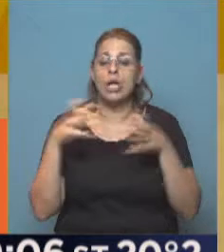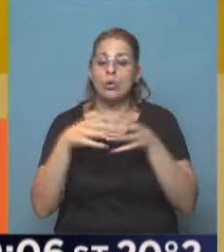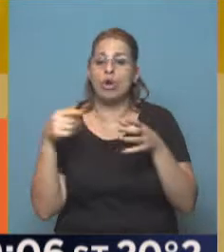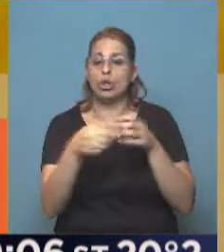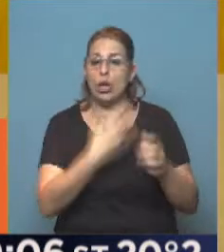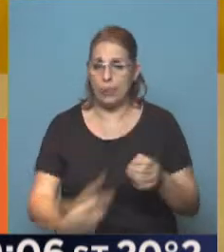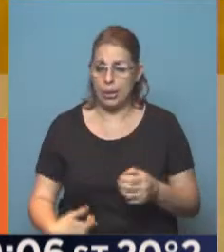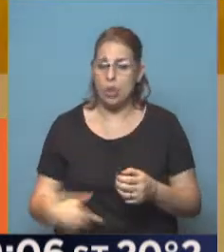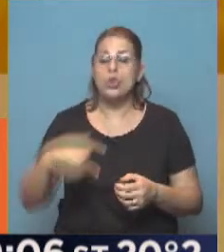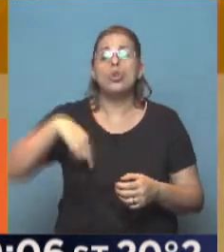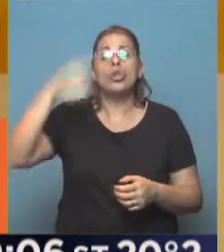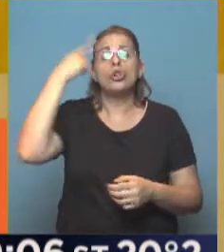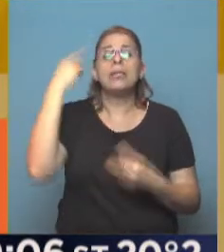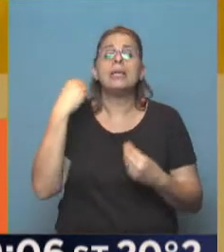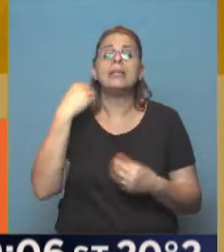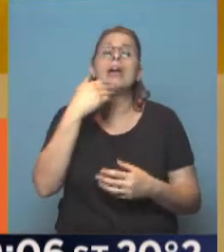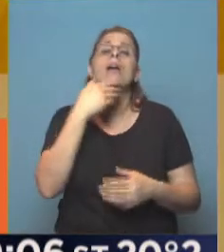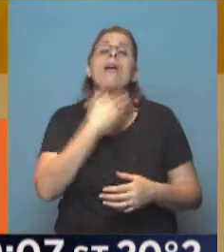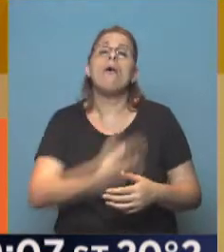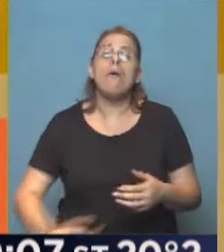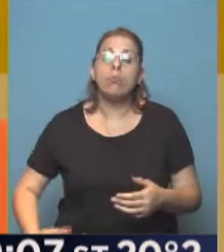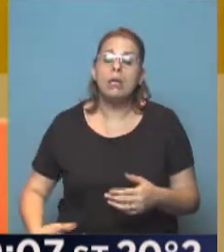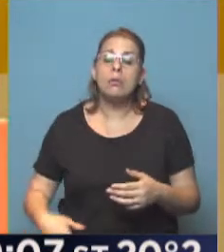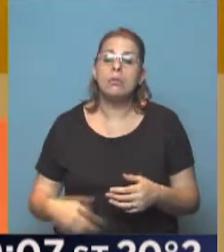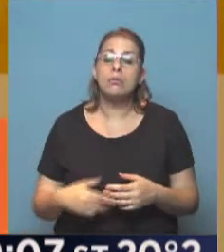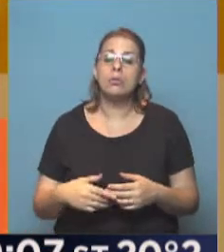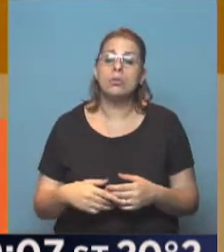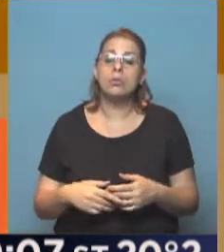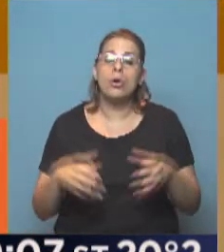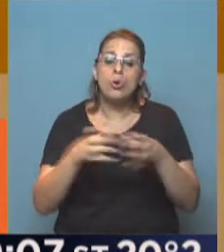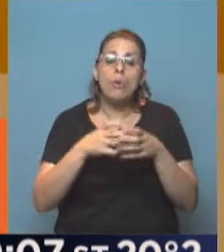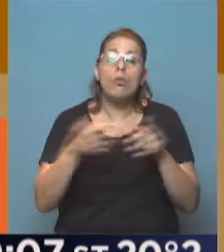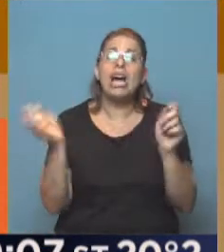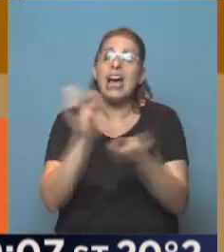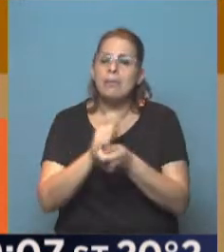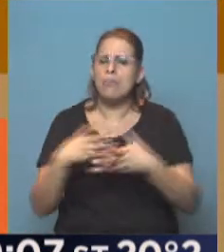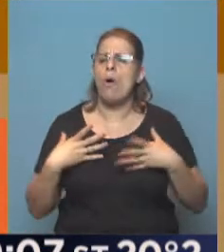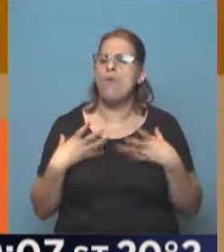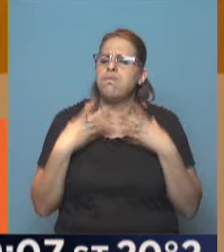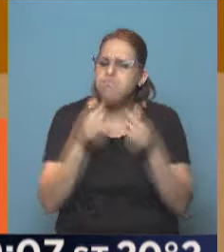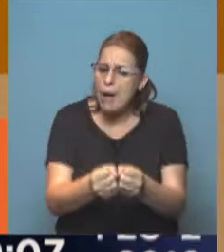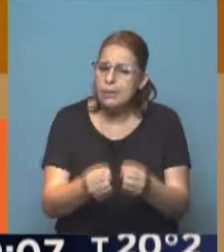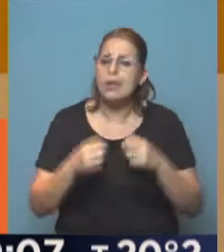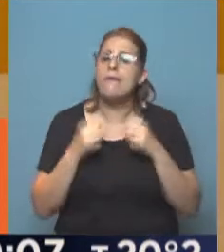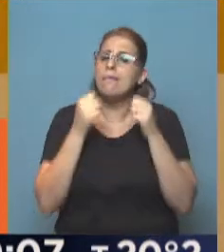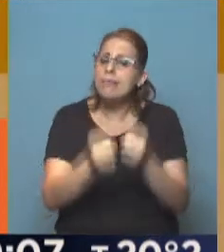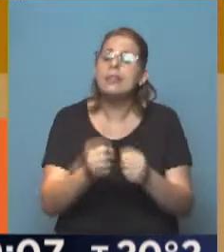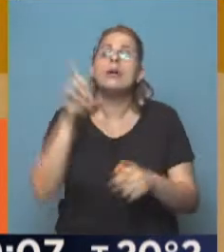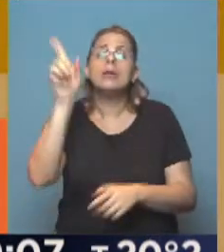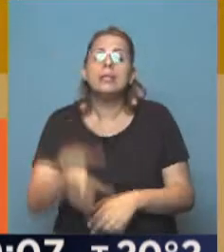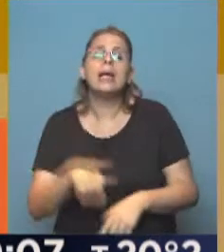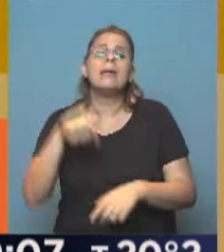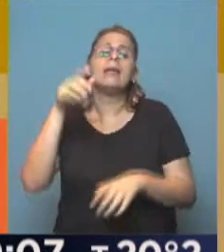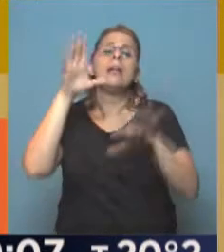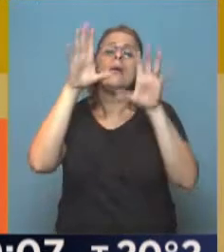Nosotros creemos que el oficialismo, en este caso el Interbloque Cambiemos, hizo todos los esfuerzos. Trajimos a consideración un proyecto